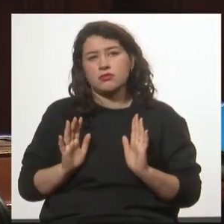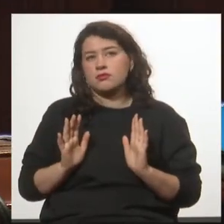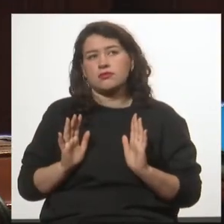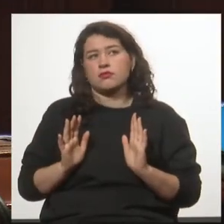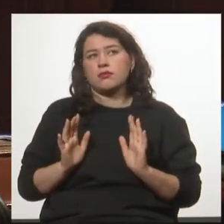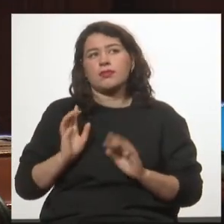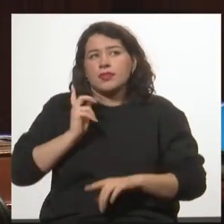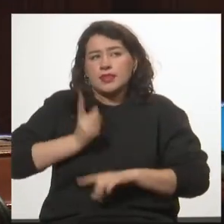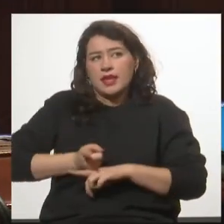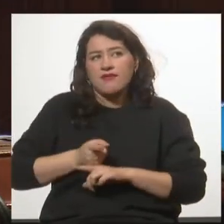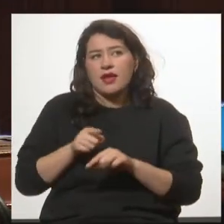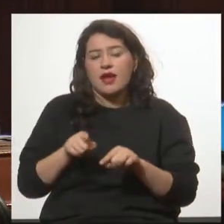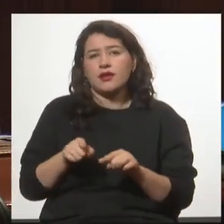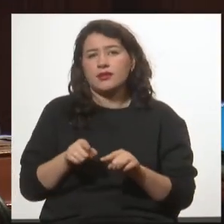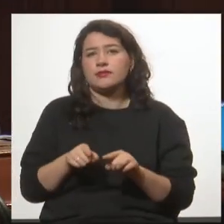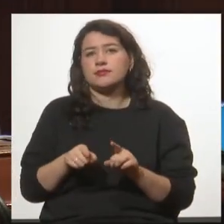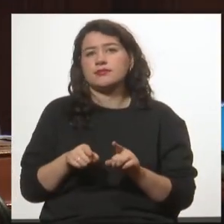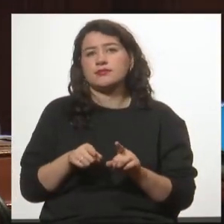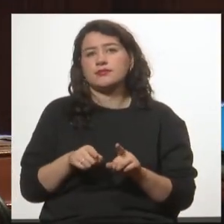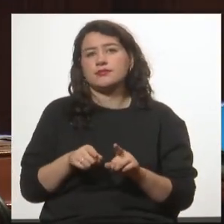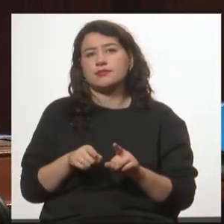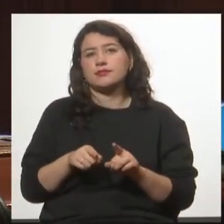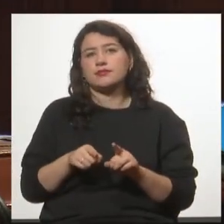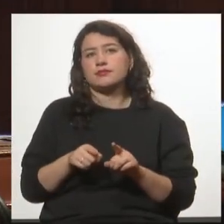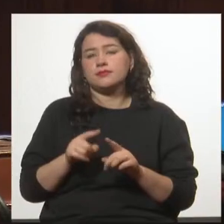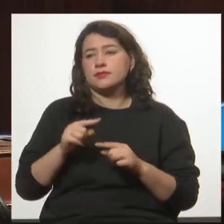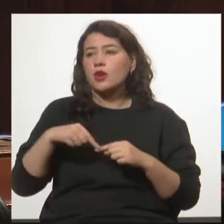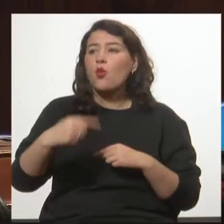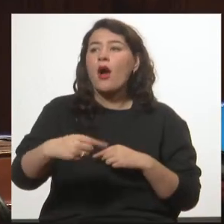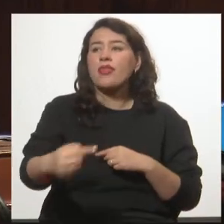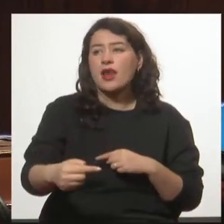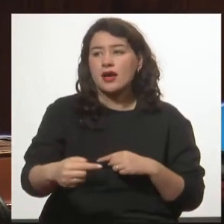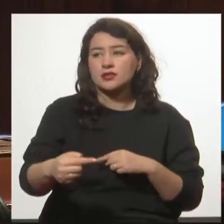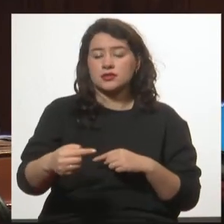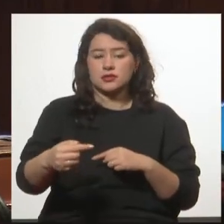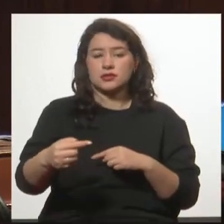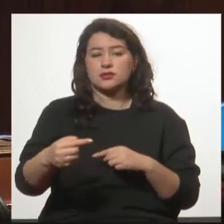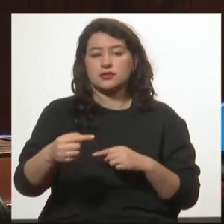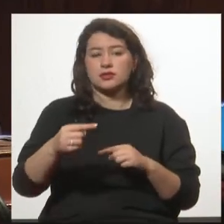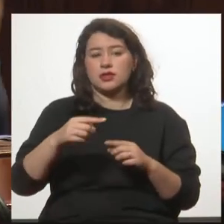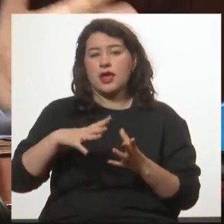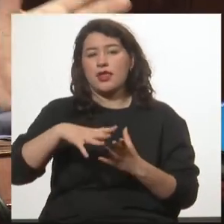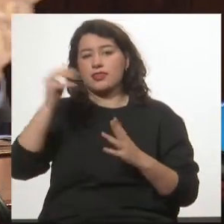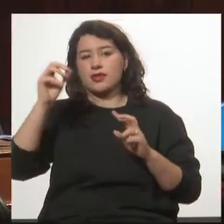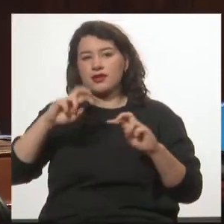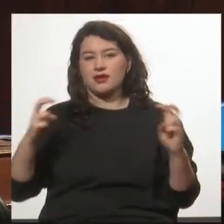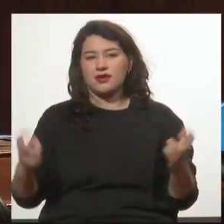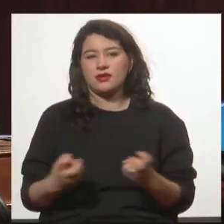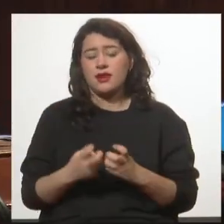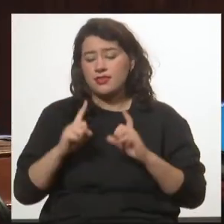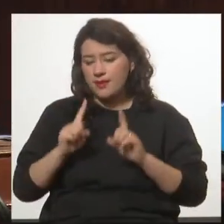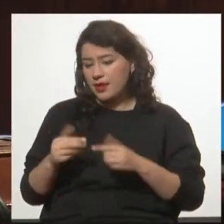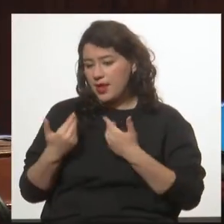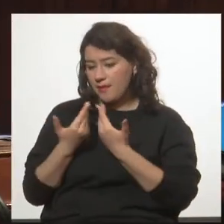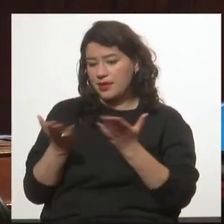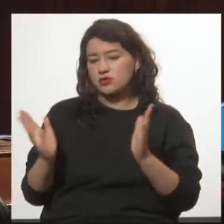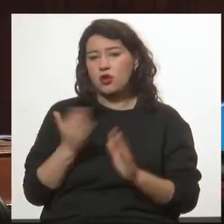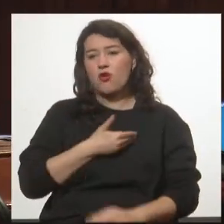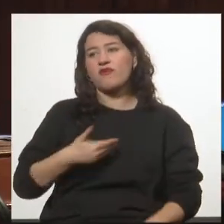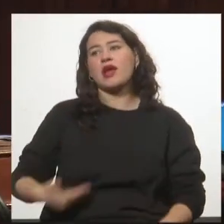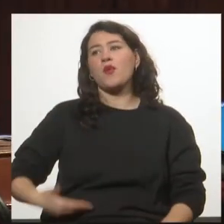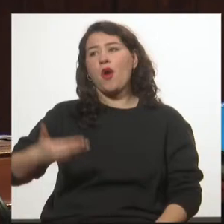tenemos ahí a pocas cuadras de ante la arena una obra que también comenzó el gobierno